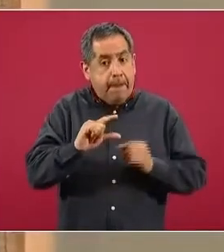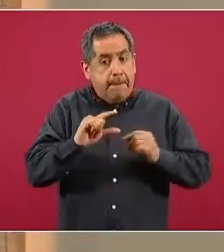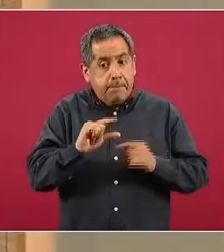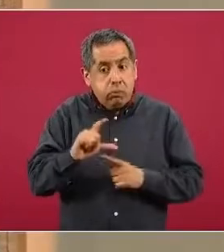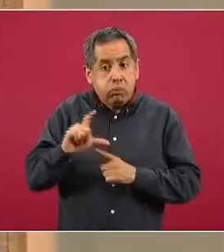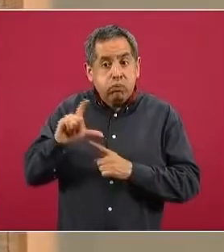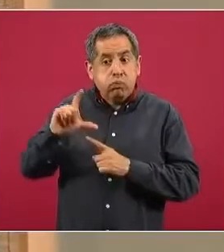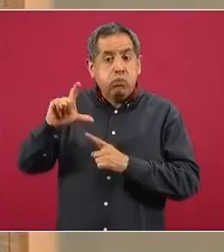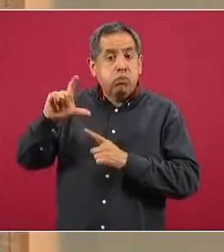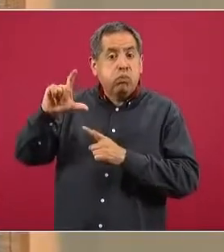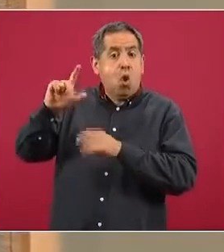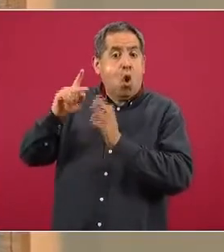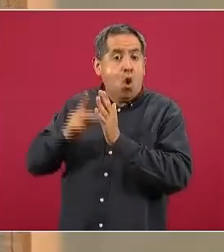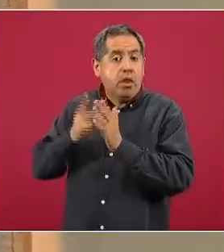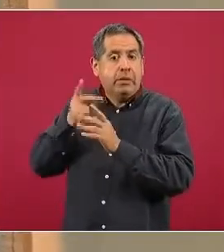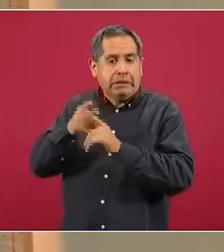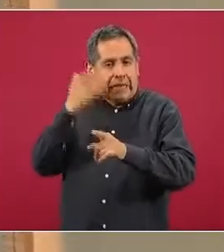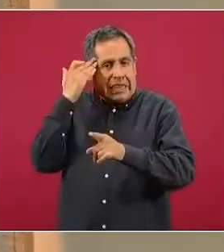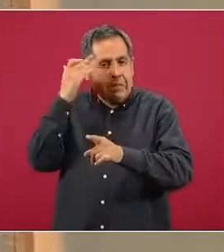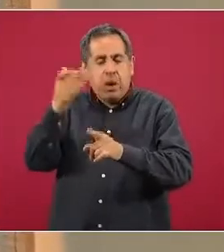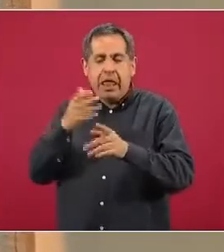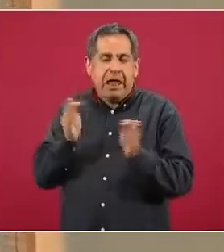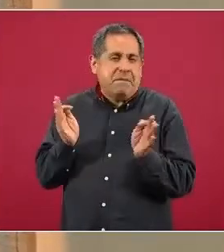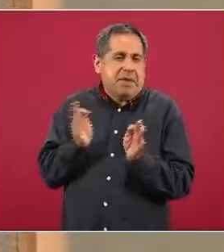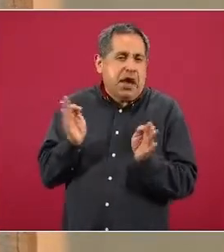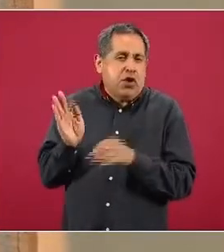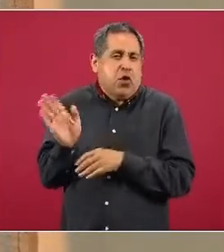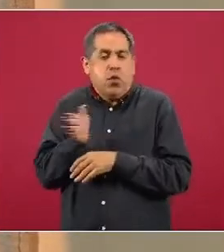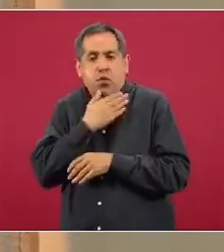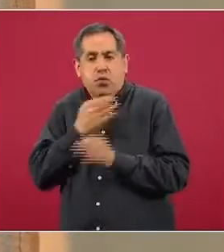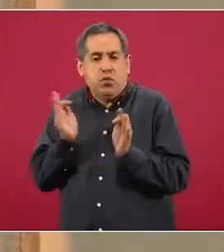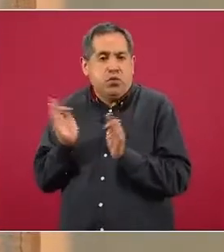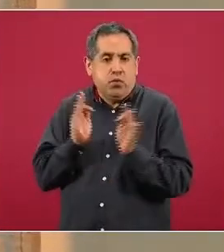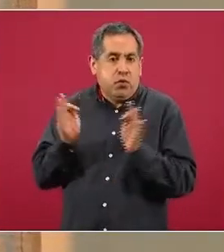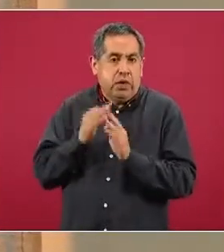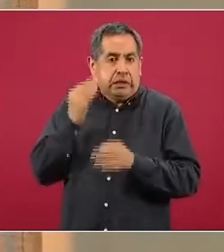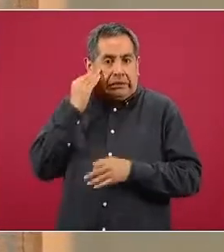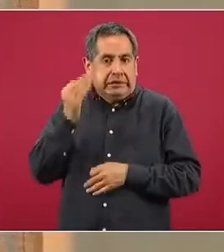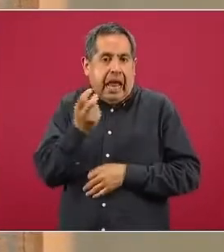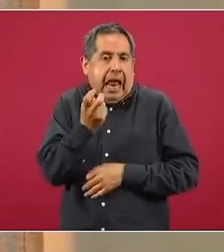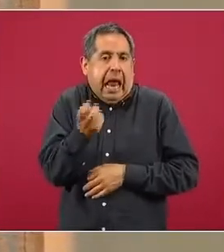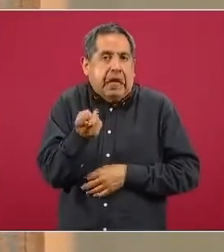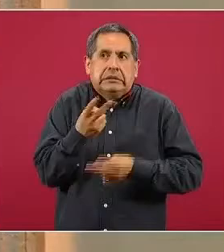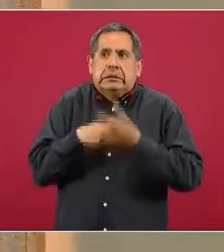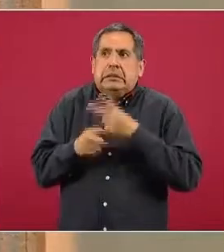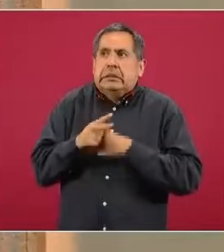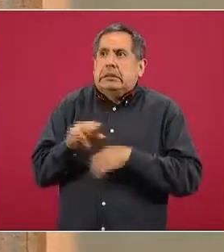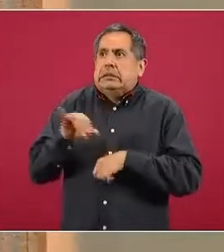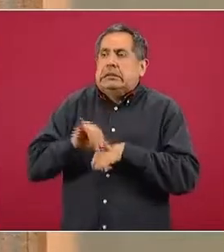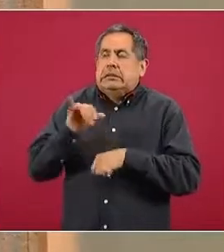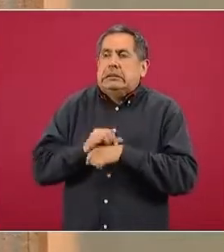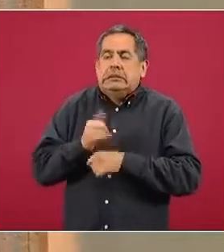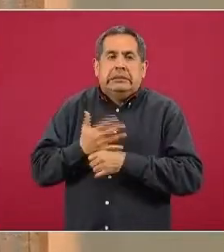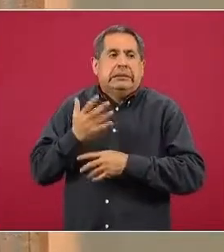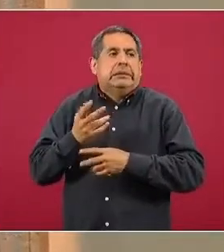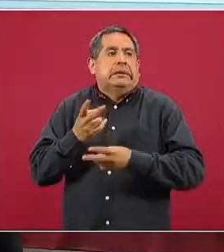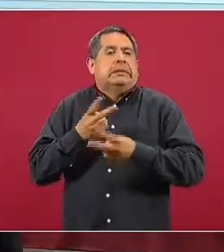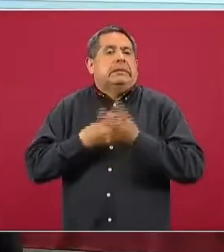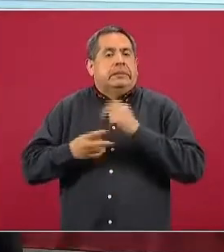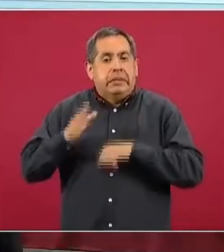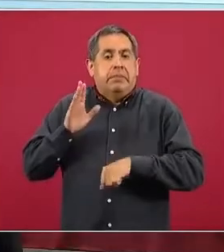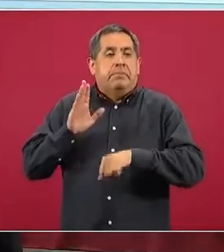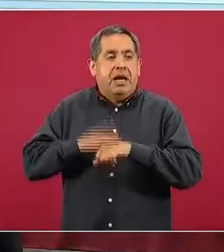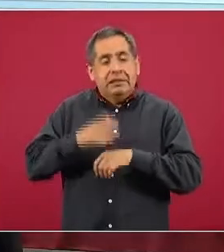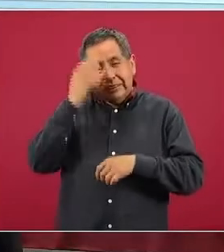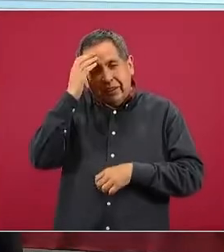tuviéramos la temporada de invierno, la temporada fría, otoño-invierno, que todos los años nos trae el aumento de los